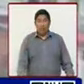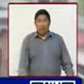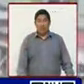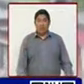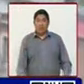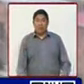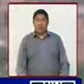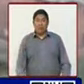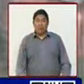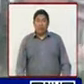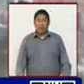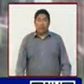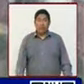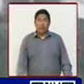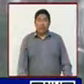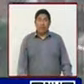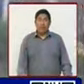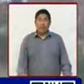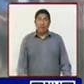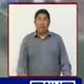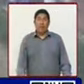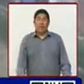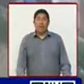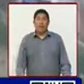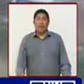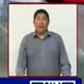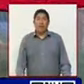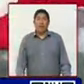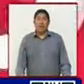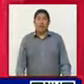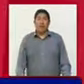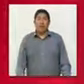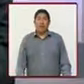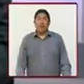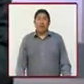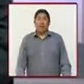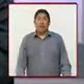¿Tomando, por favor?